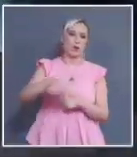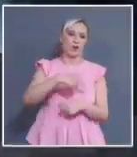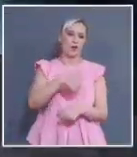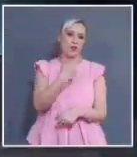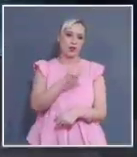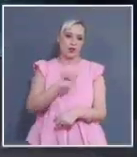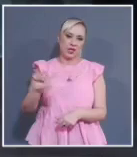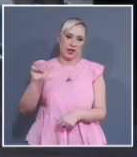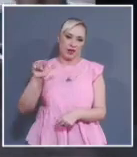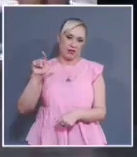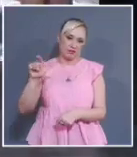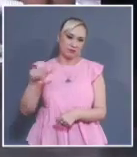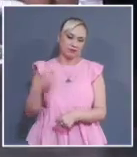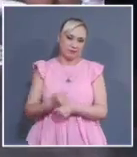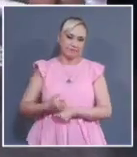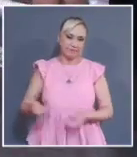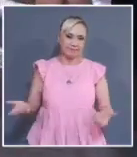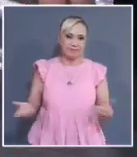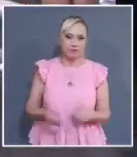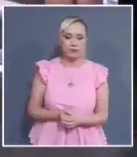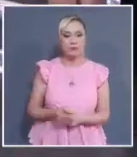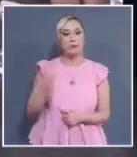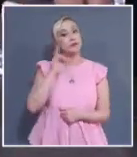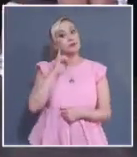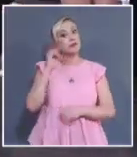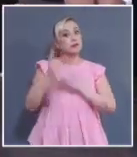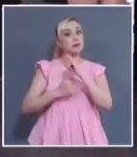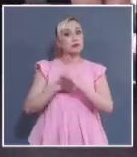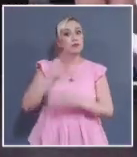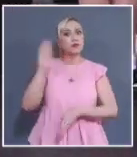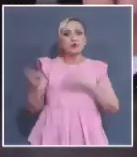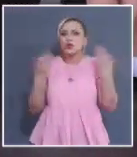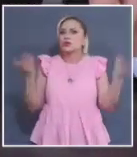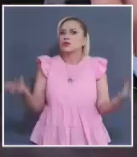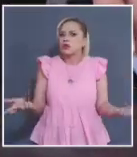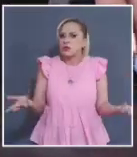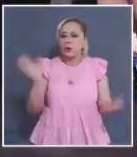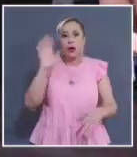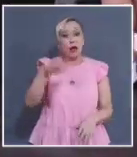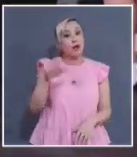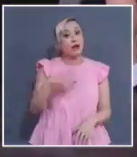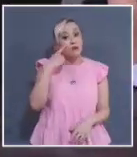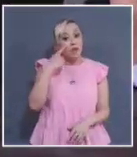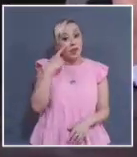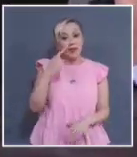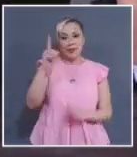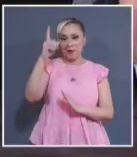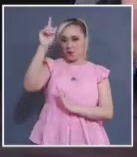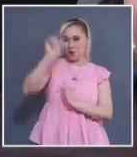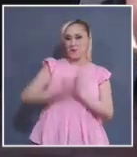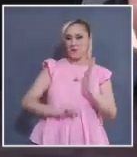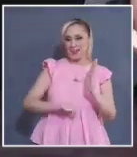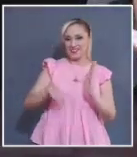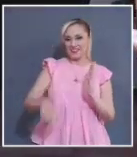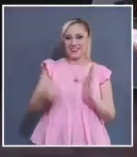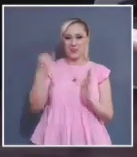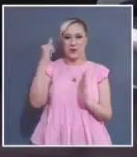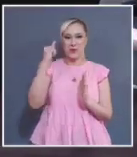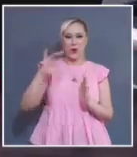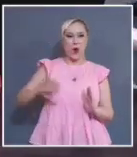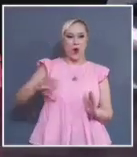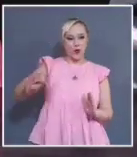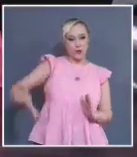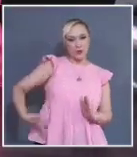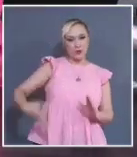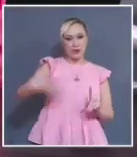Vamos ahora con información internacional. Fíjese que en pleno marco del mes del orgullo gay, que es este junio, Luisiana se sumó a otros estados